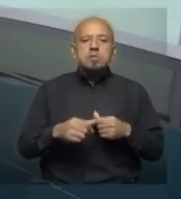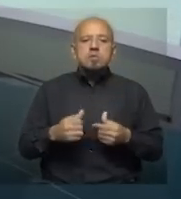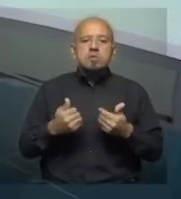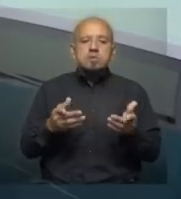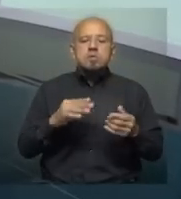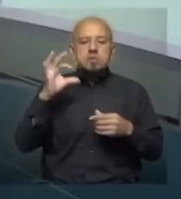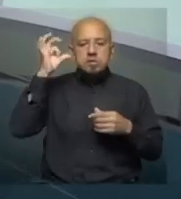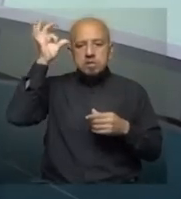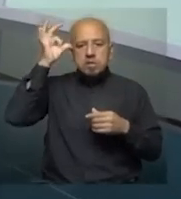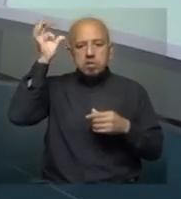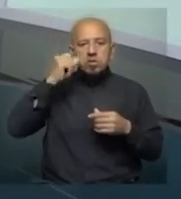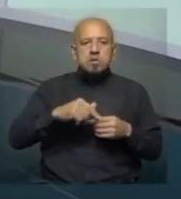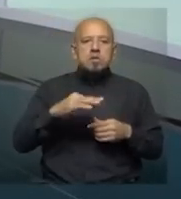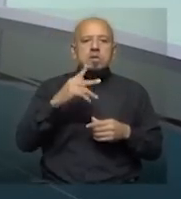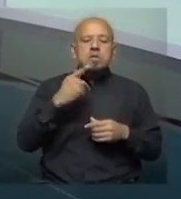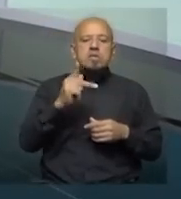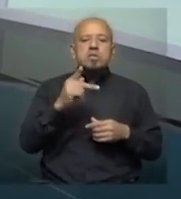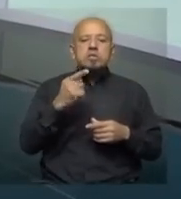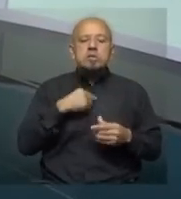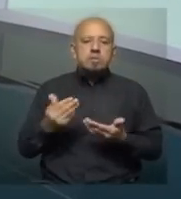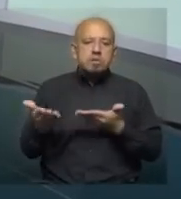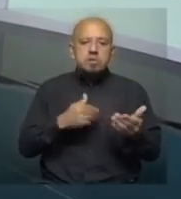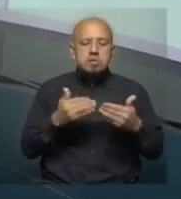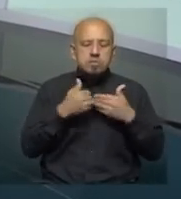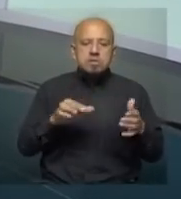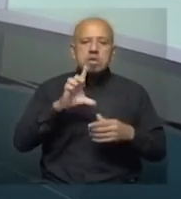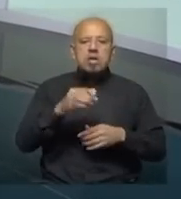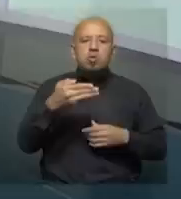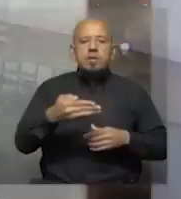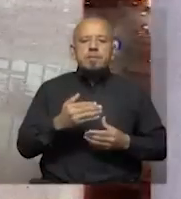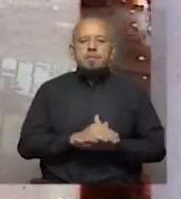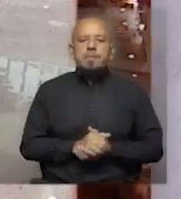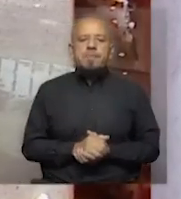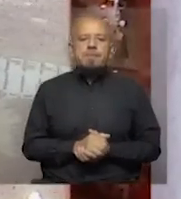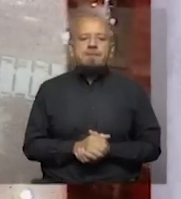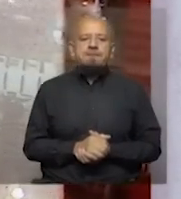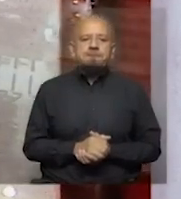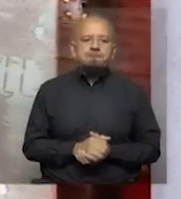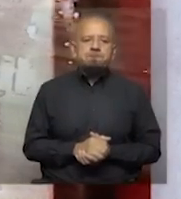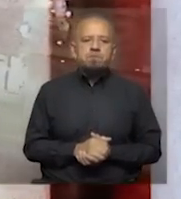la senadora Liliam Kechichian. Bienvenidas, bienvenidos. Así comienza Lado B.